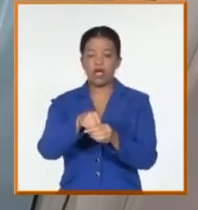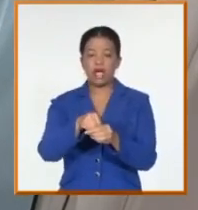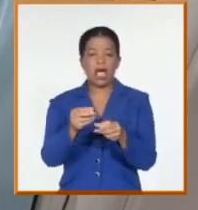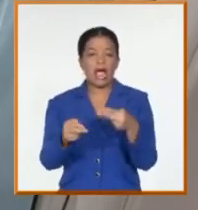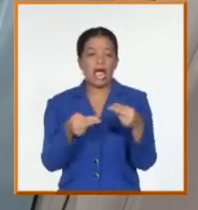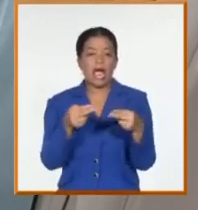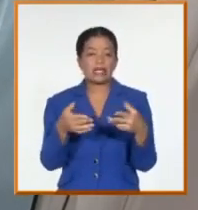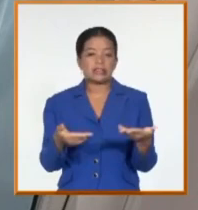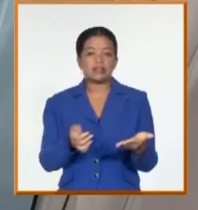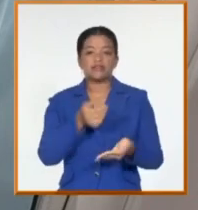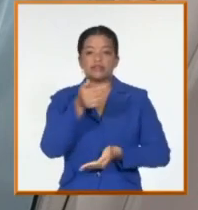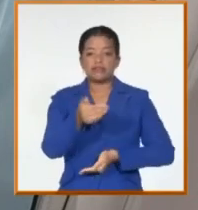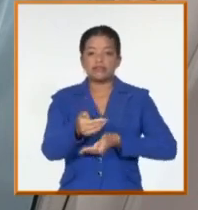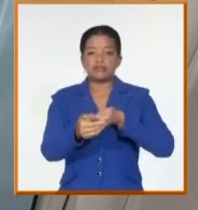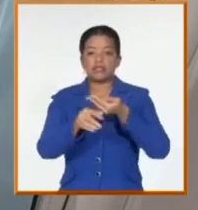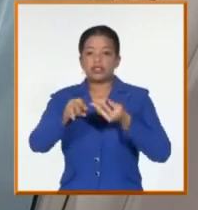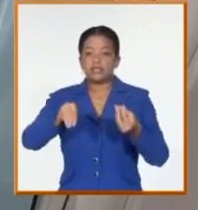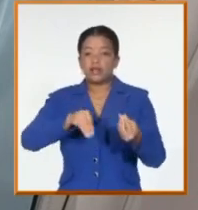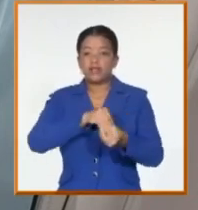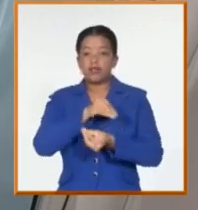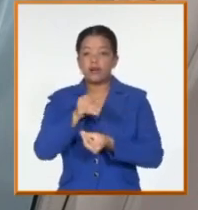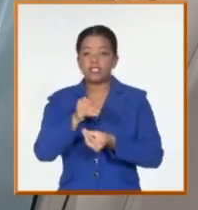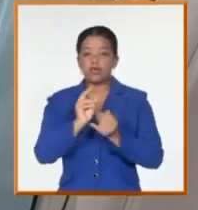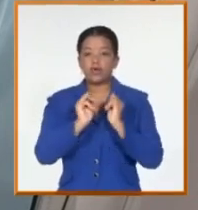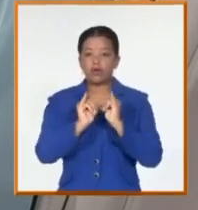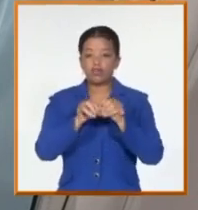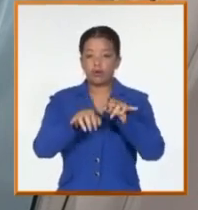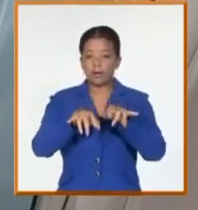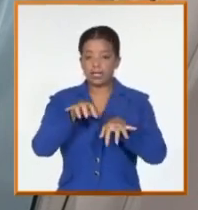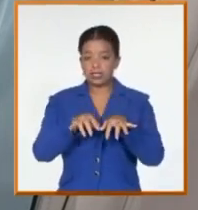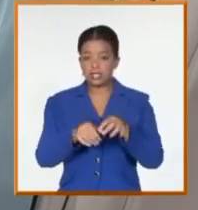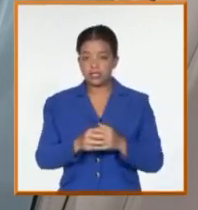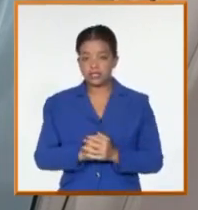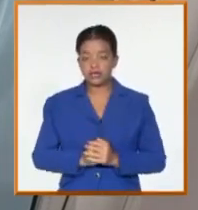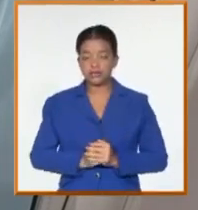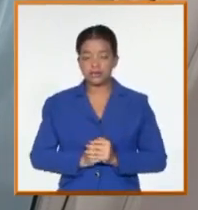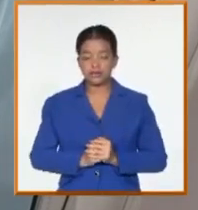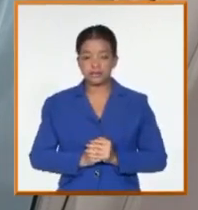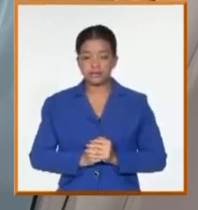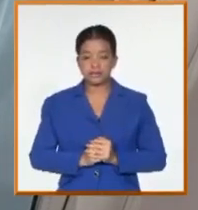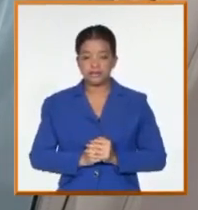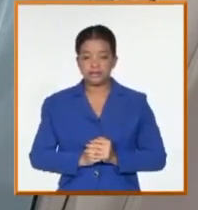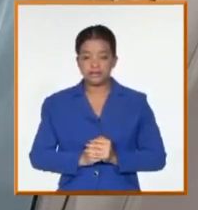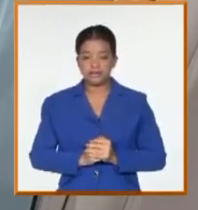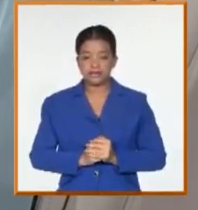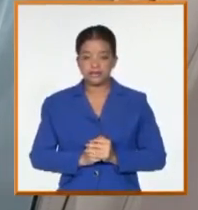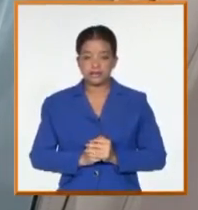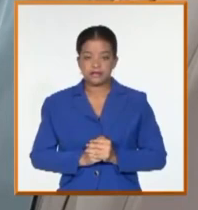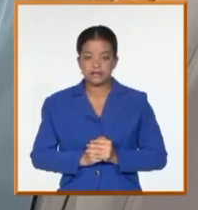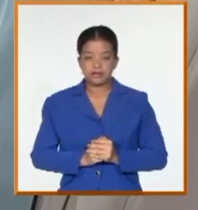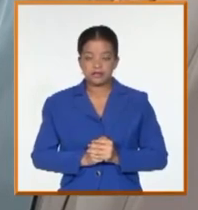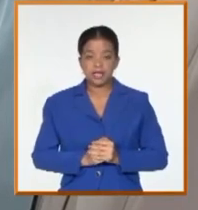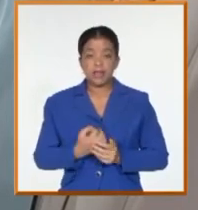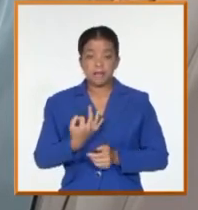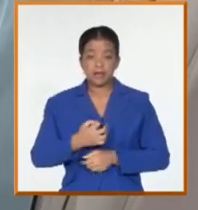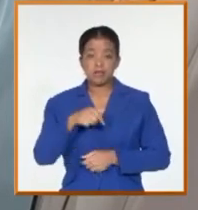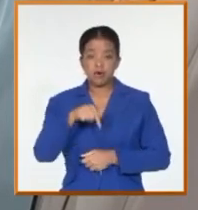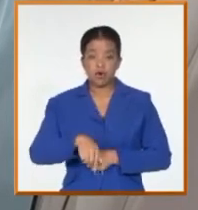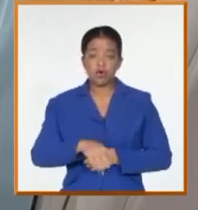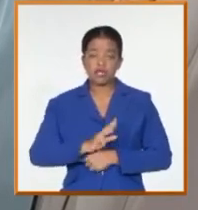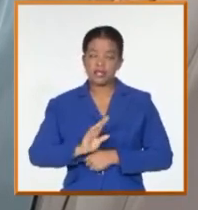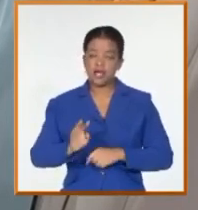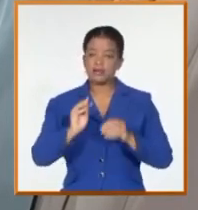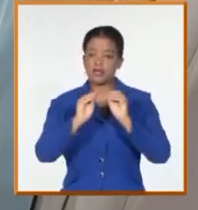un proceso de transformación en el ámbito de la informatización en la transformación digital como hoy ya estamos llamados